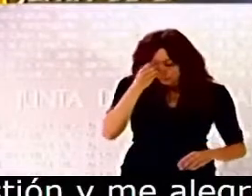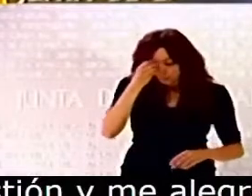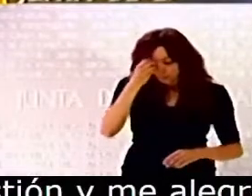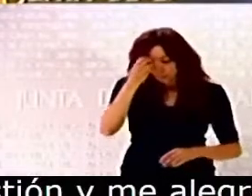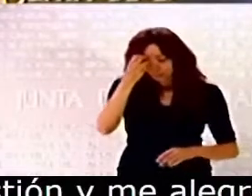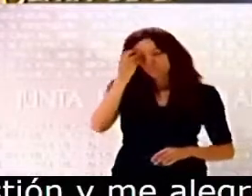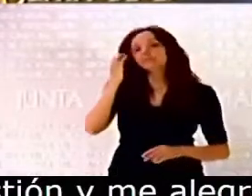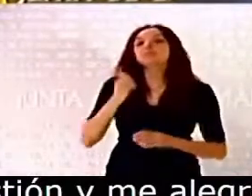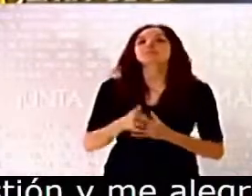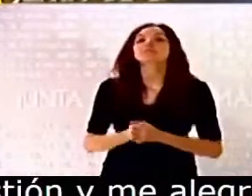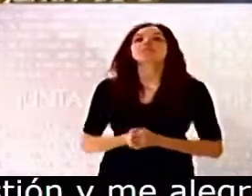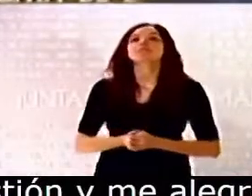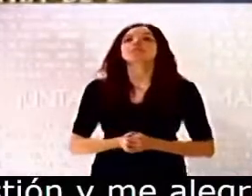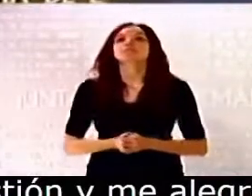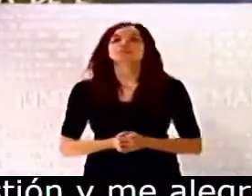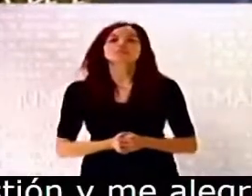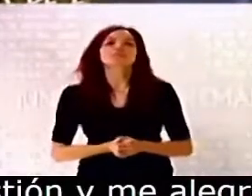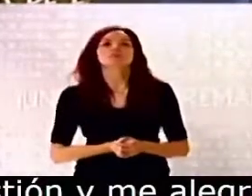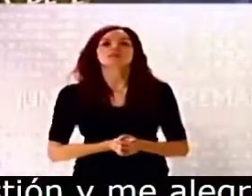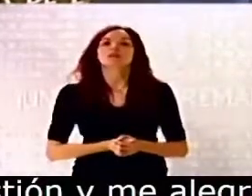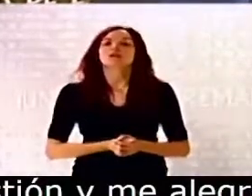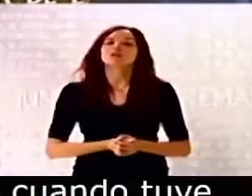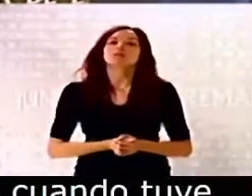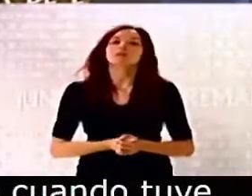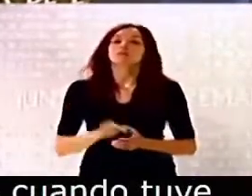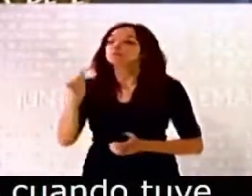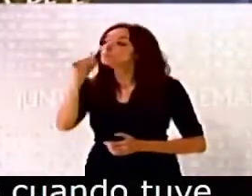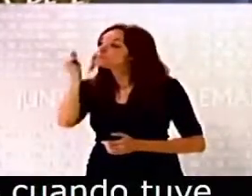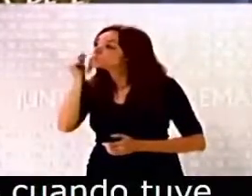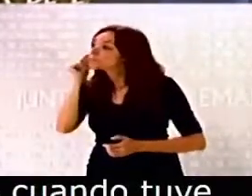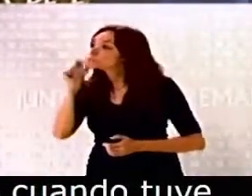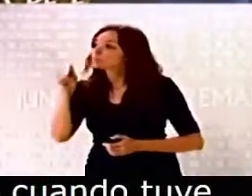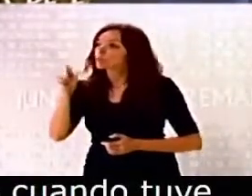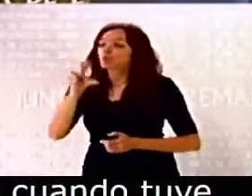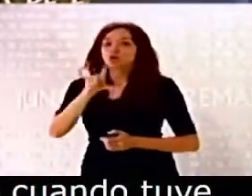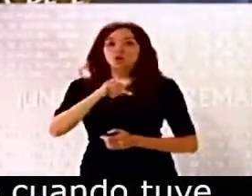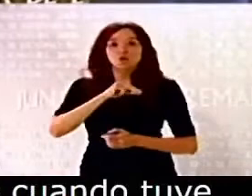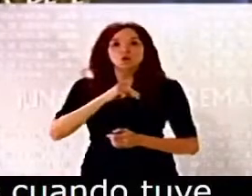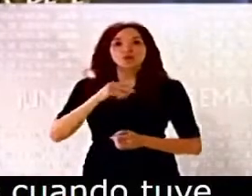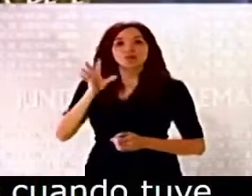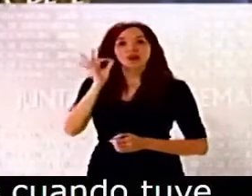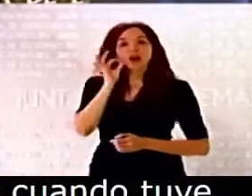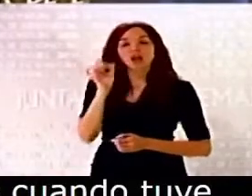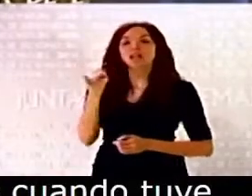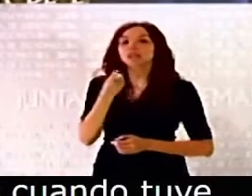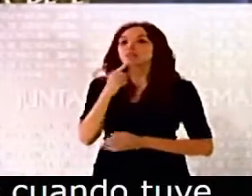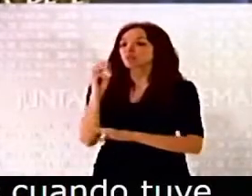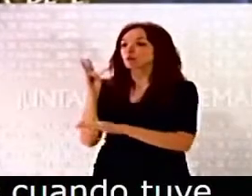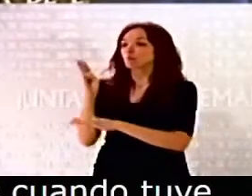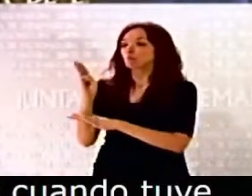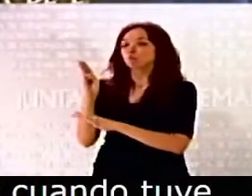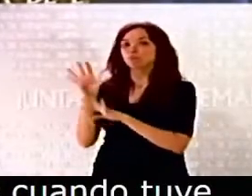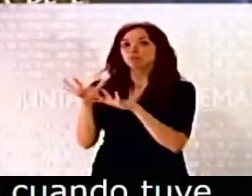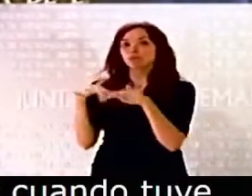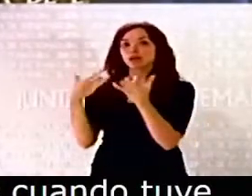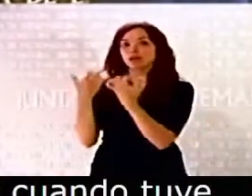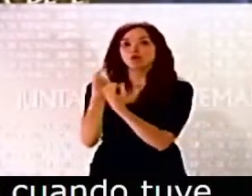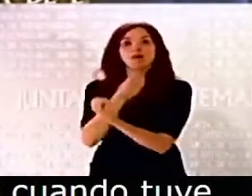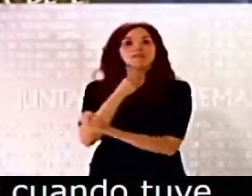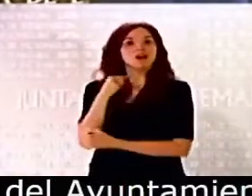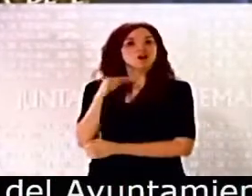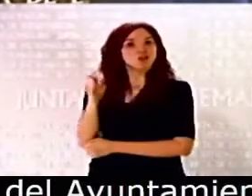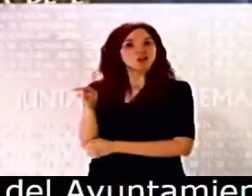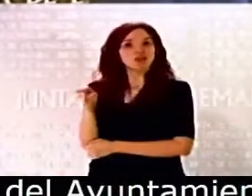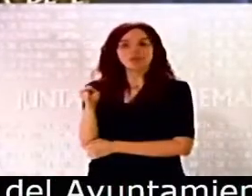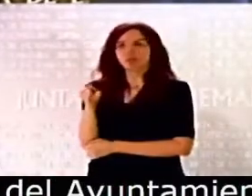cuando tuve conocimiento de lo que el concejal de Mujer dijo en el Pleno del Ayuntamiento de Badajoz, me parecía